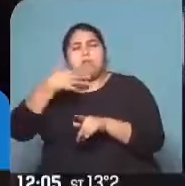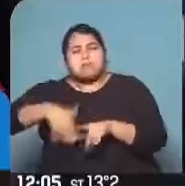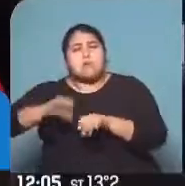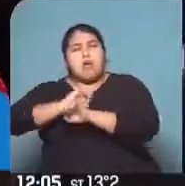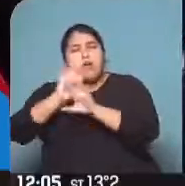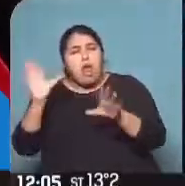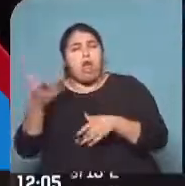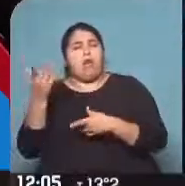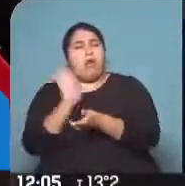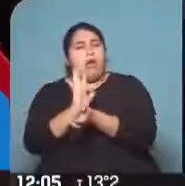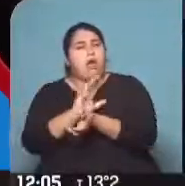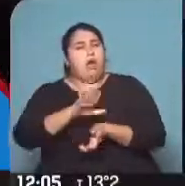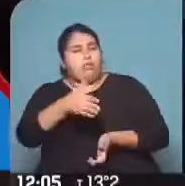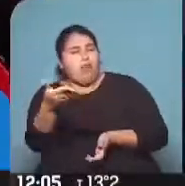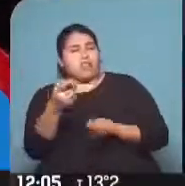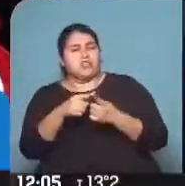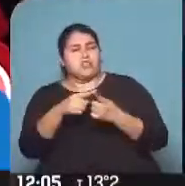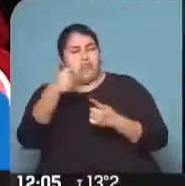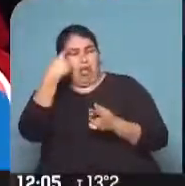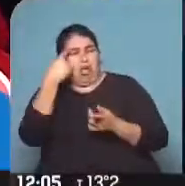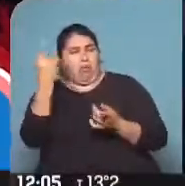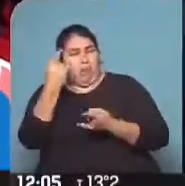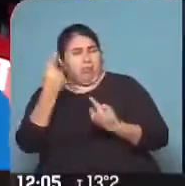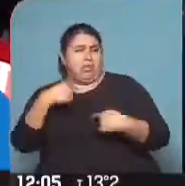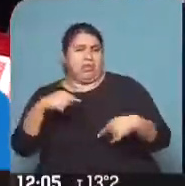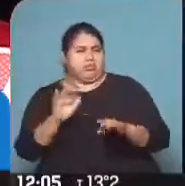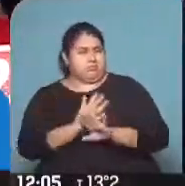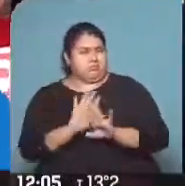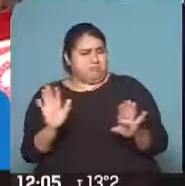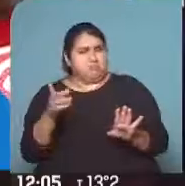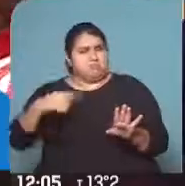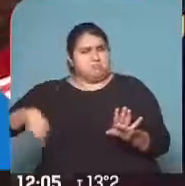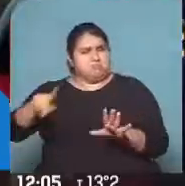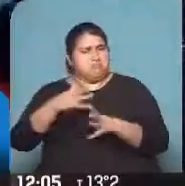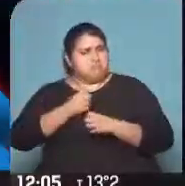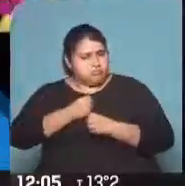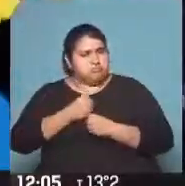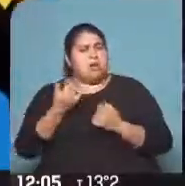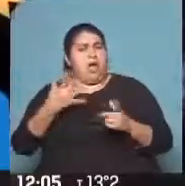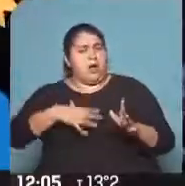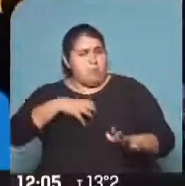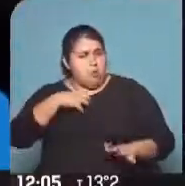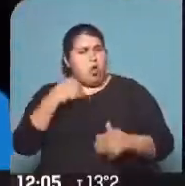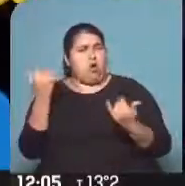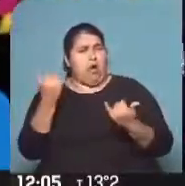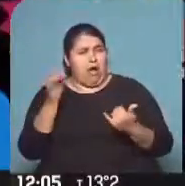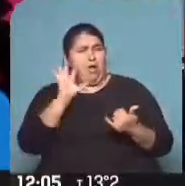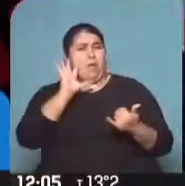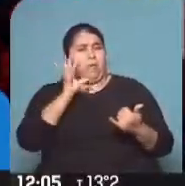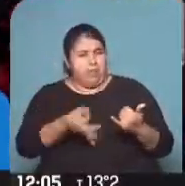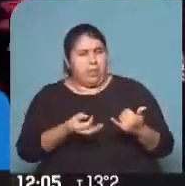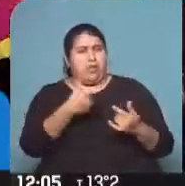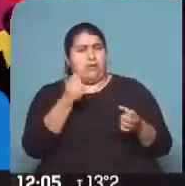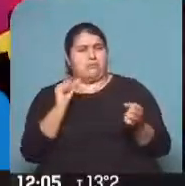no se deja engañar. Nosotros lo que percibimos es que hay angustia, hay bronca, hay hartazgo, hay